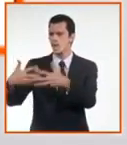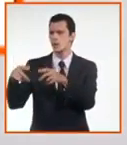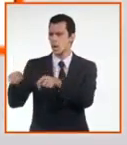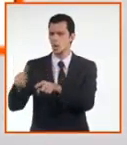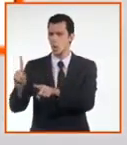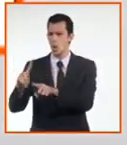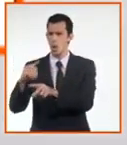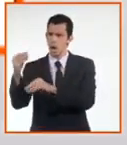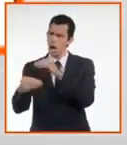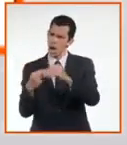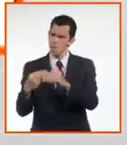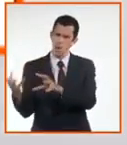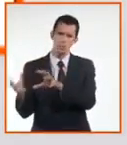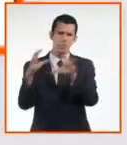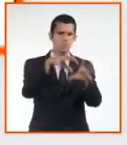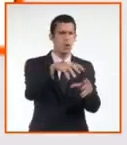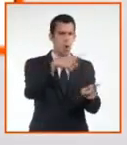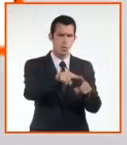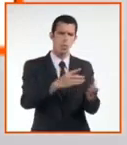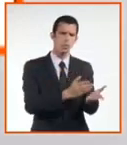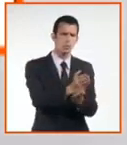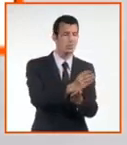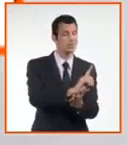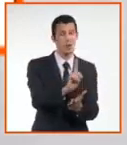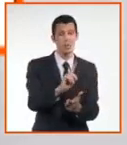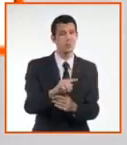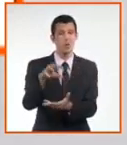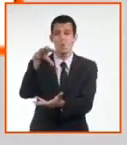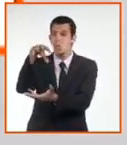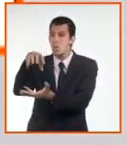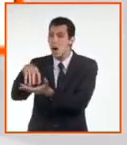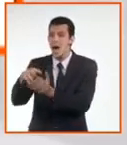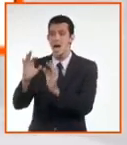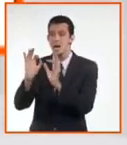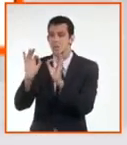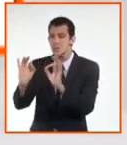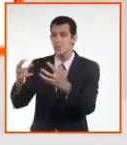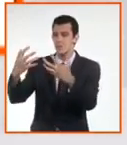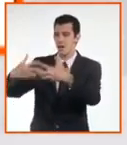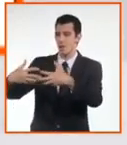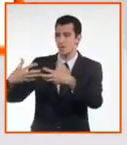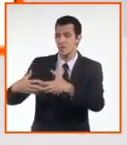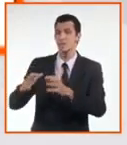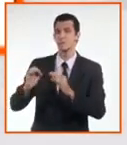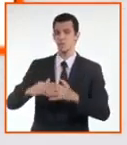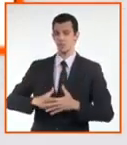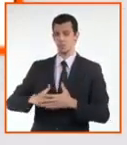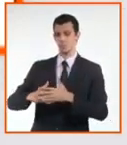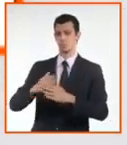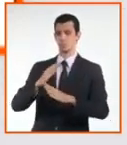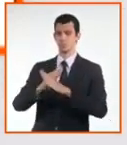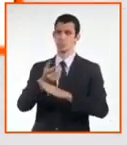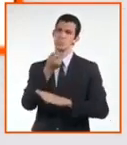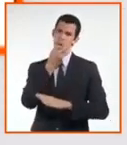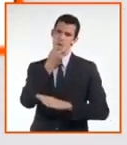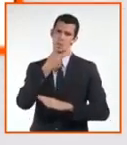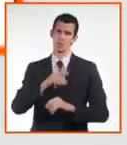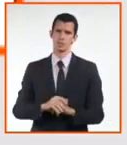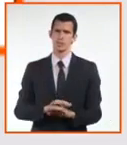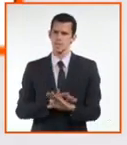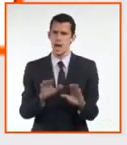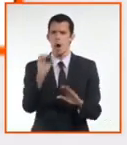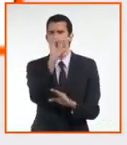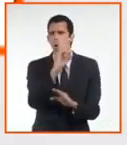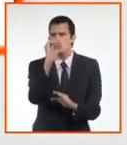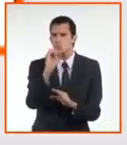lo hubiésemos hecho y pero a partir de octubre habrá ya comenzará su producción y sólo estará afectado uno de